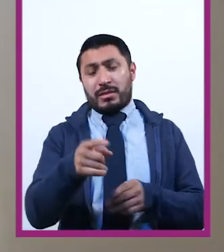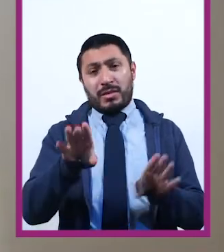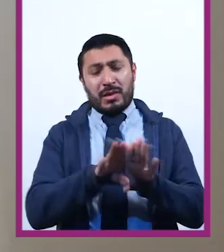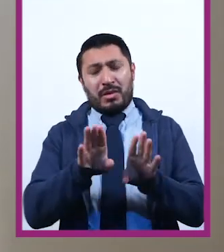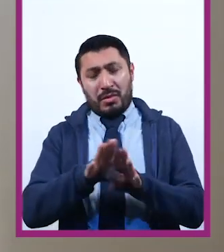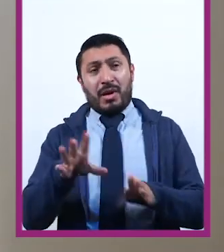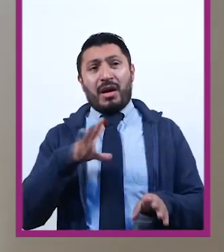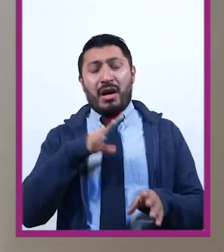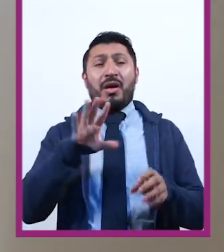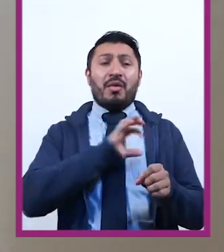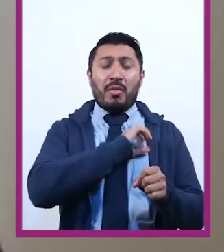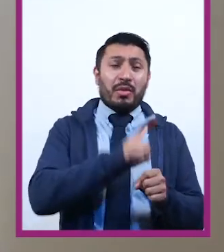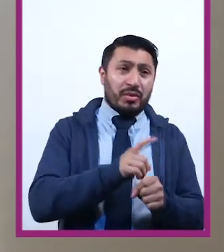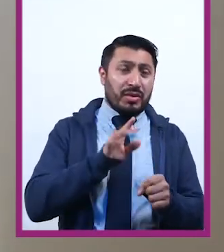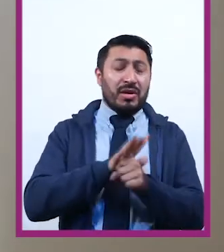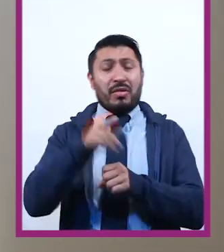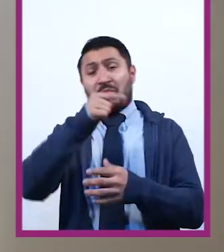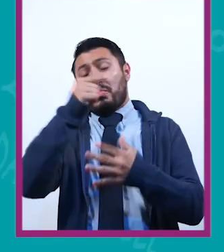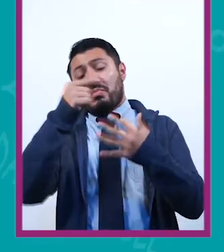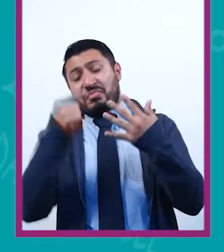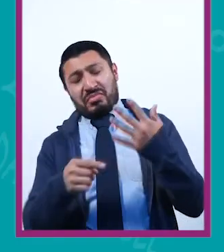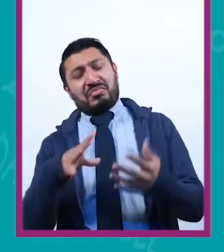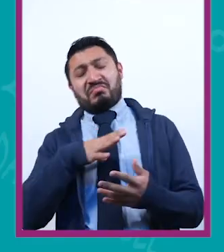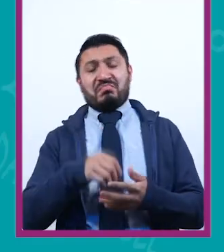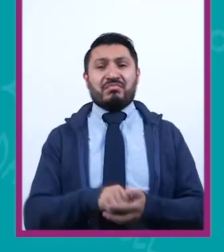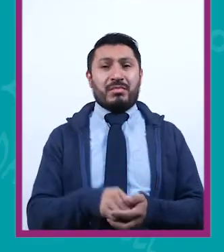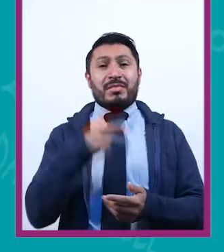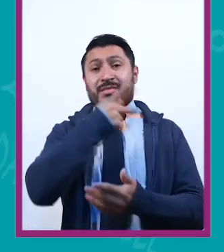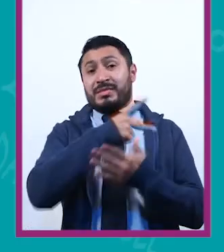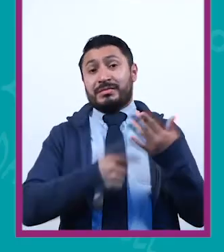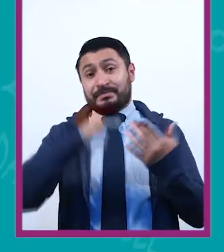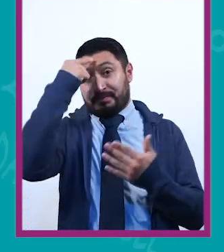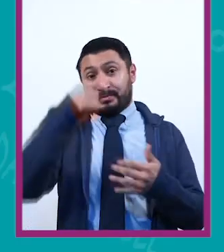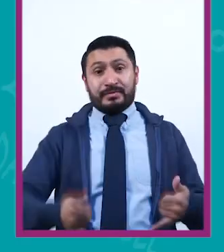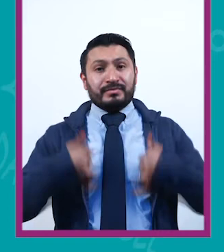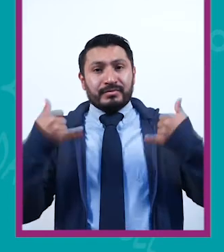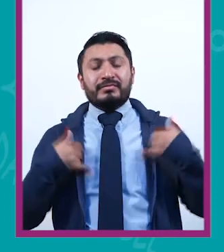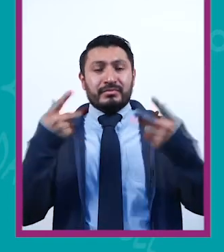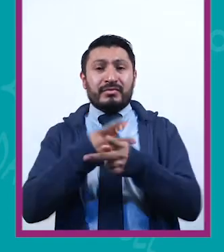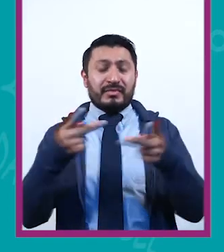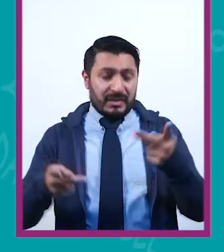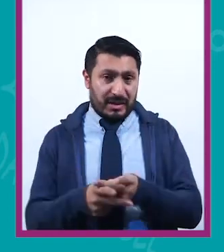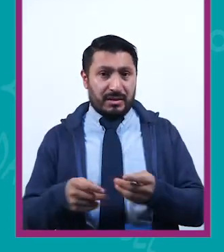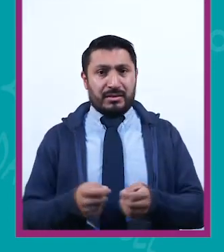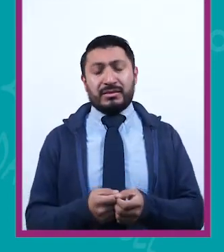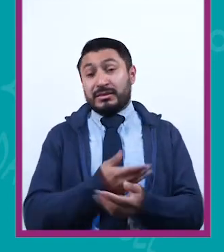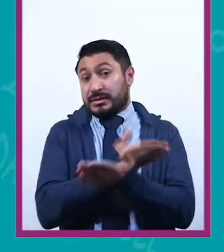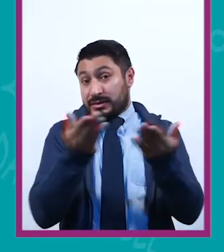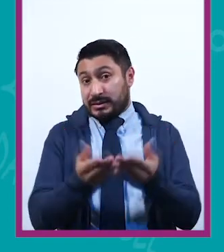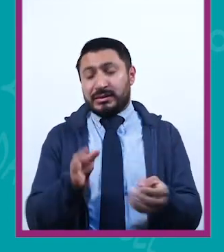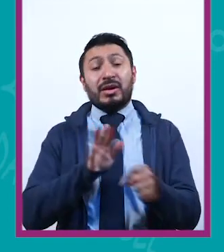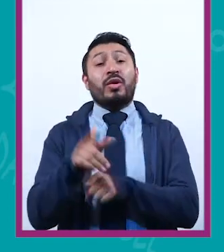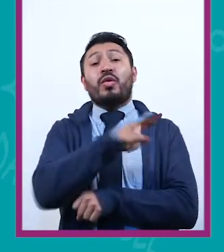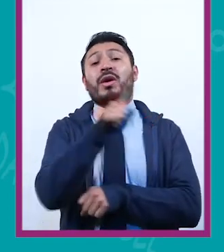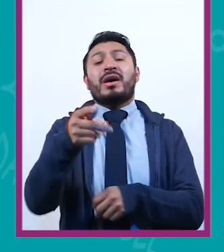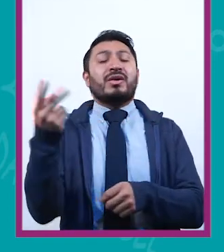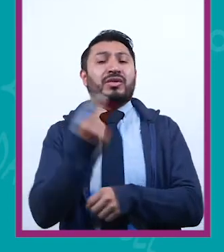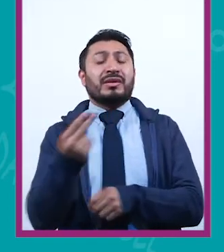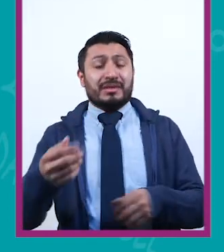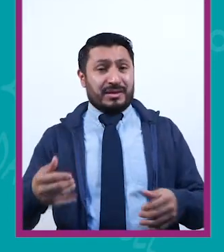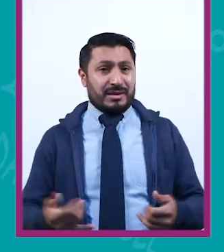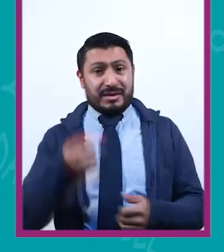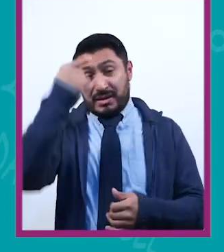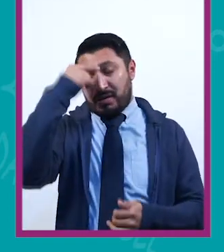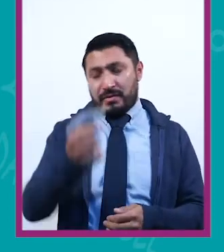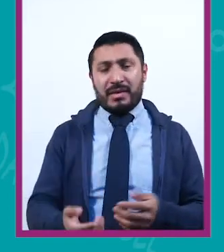porque consideras las posibilidades que tienes. Este programa va dirigido a jóvenes de bachilleres. ¿Qué necesitan los jóvenes